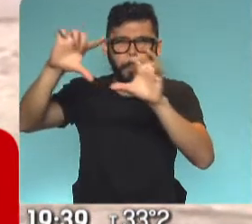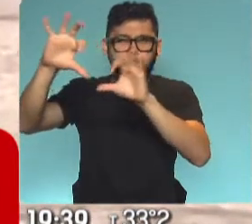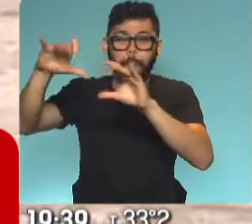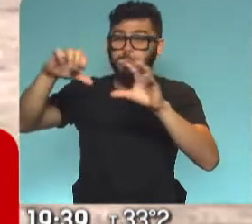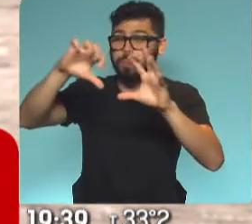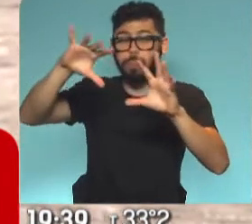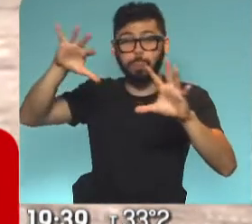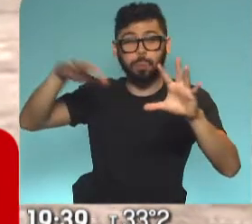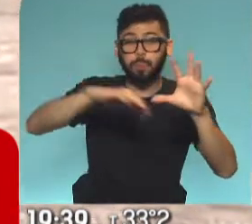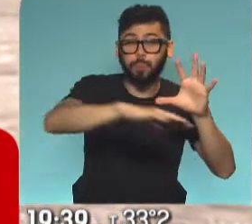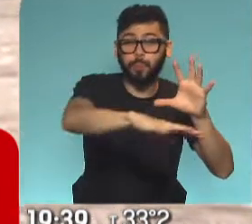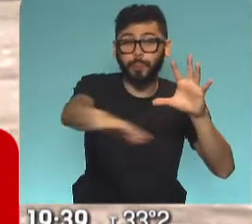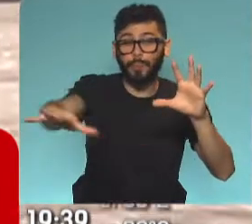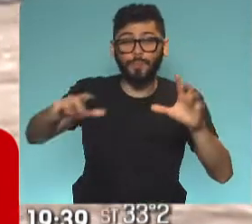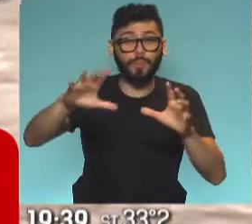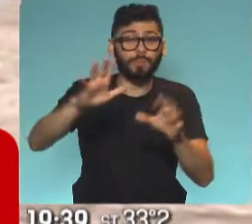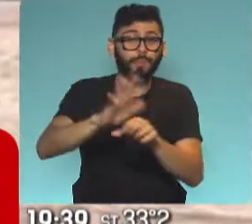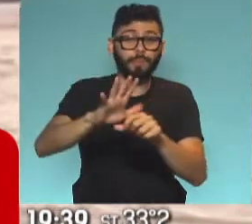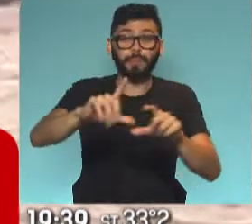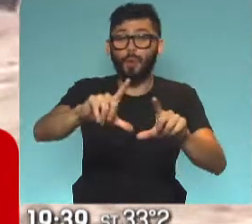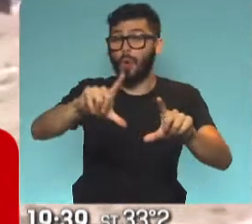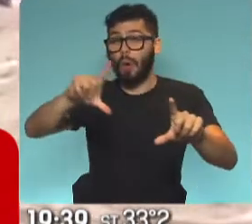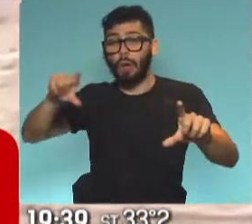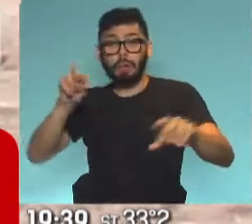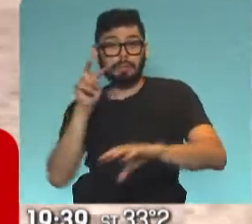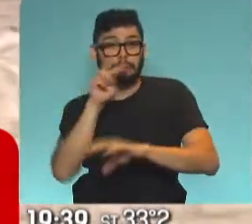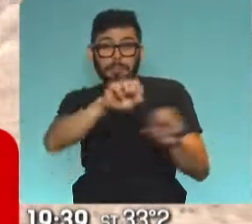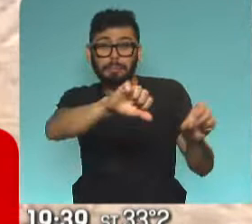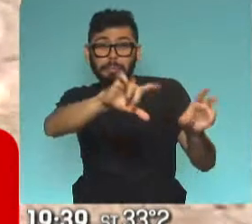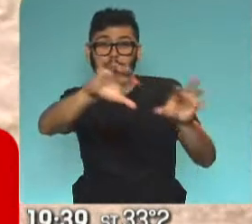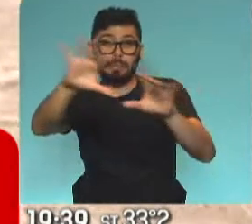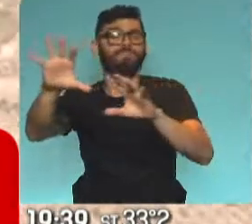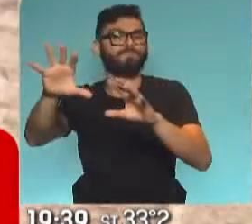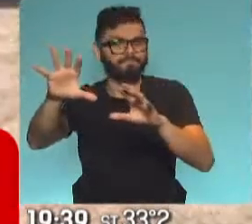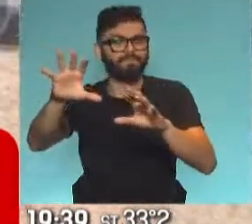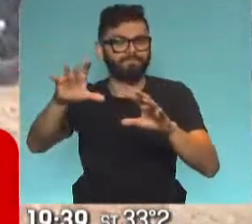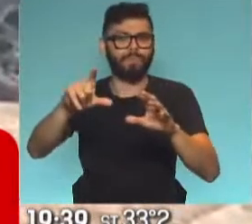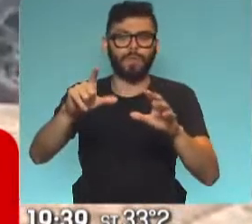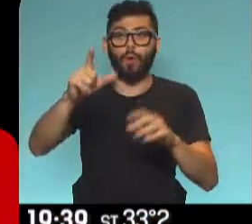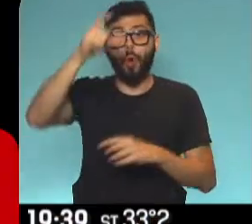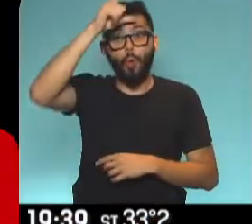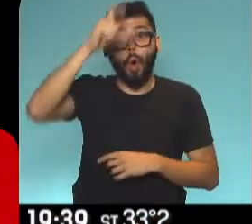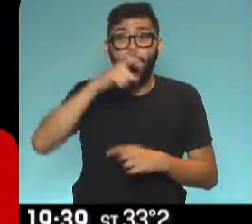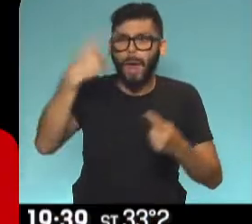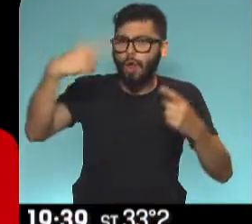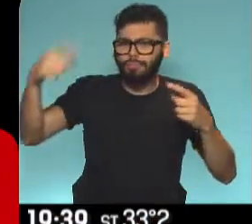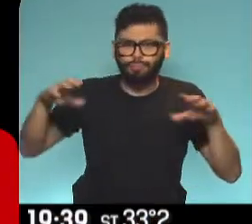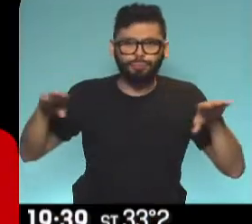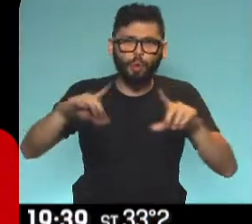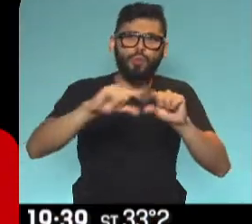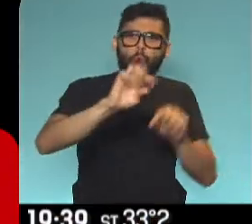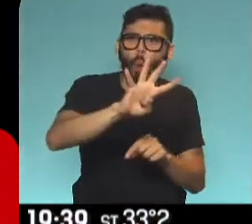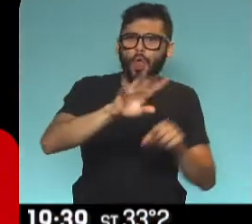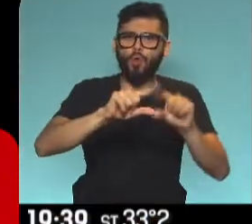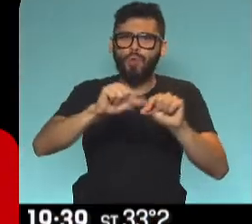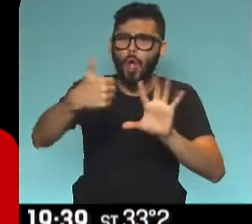zona y que se hizo visible desde distintas playas linderas. Trabajaron distintas dotaciones de bomberos, como la 4, la 6,